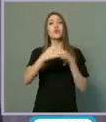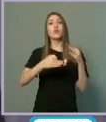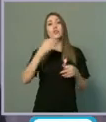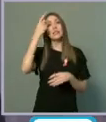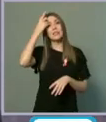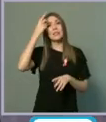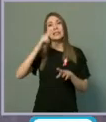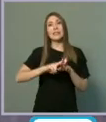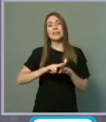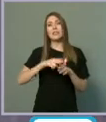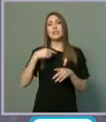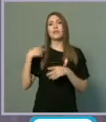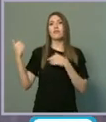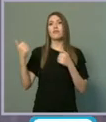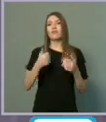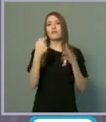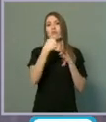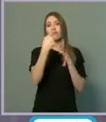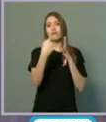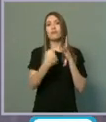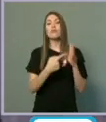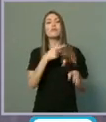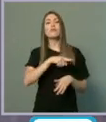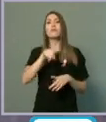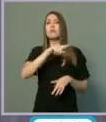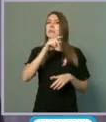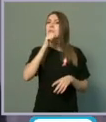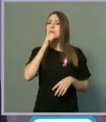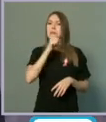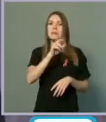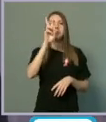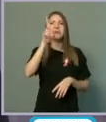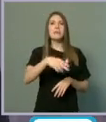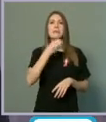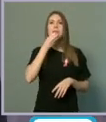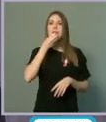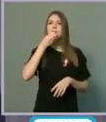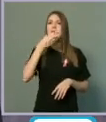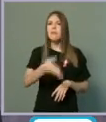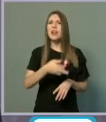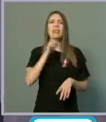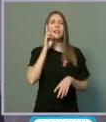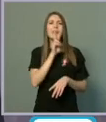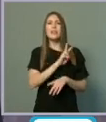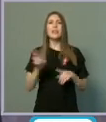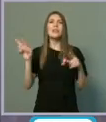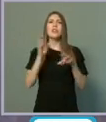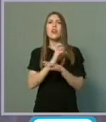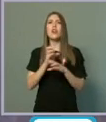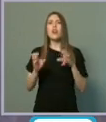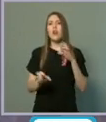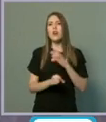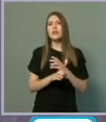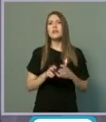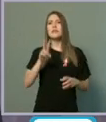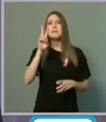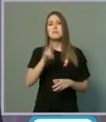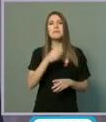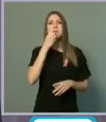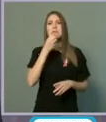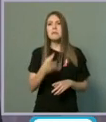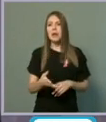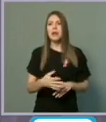calidad muy bueno. Son directores de los cuales pueden ver cualquier cosa sin ningún